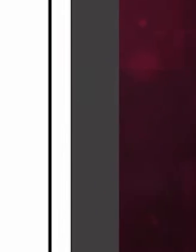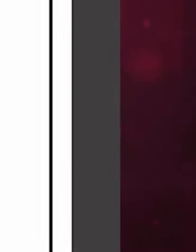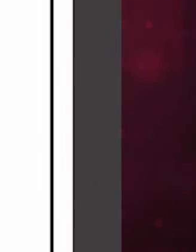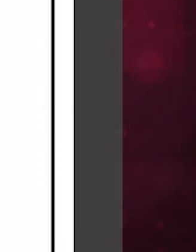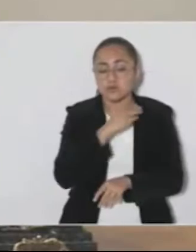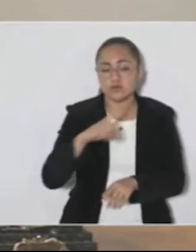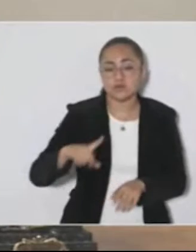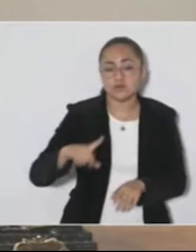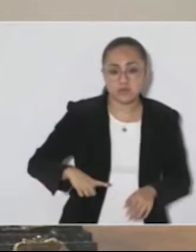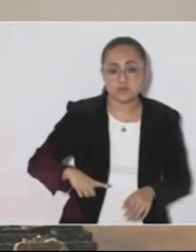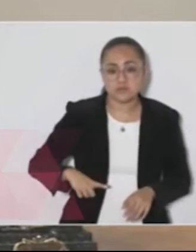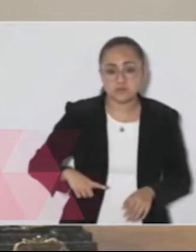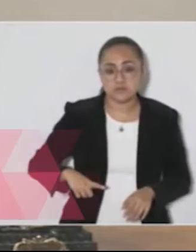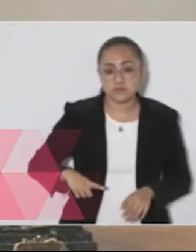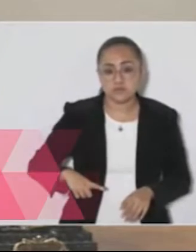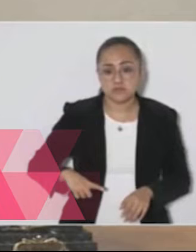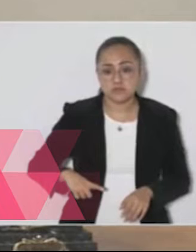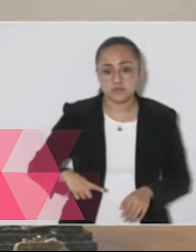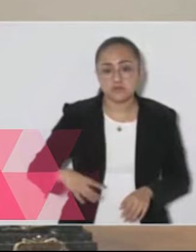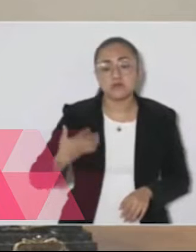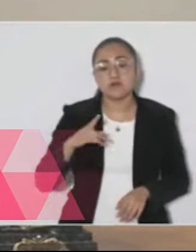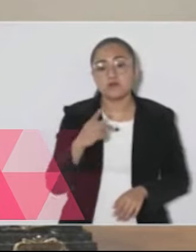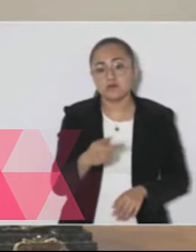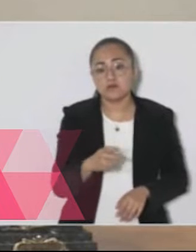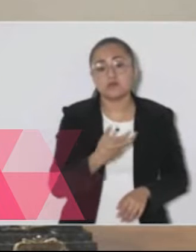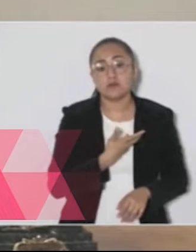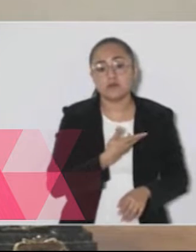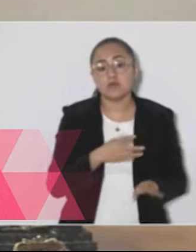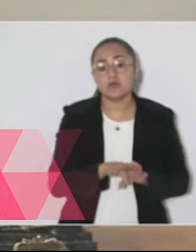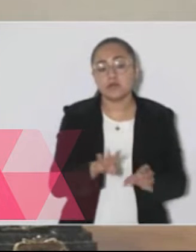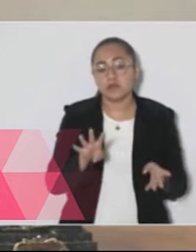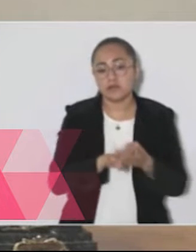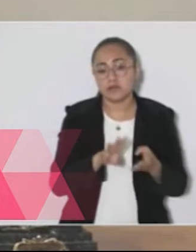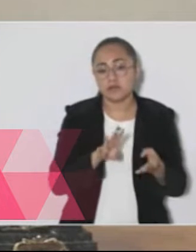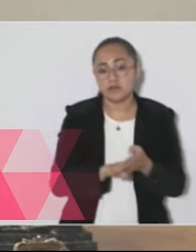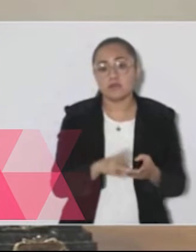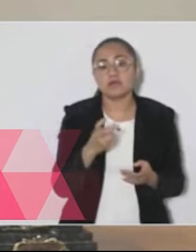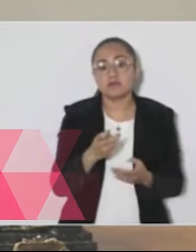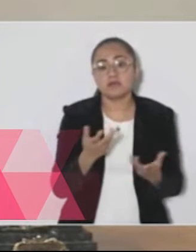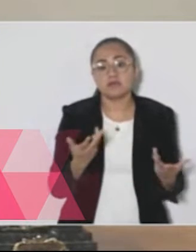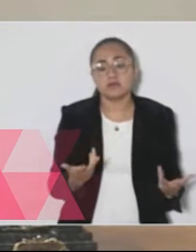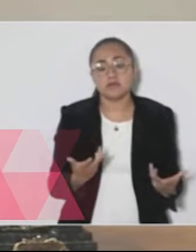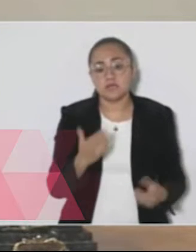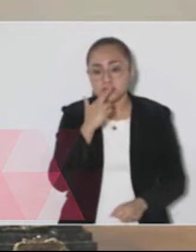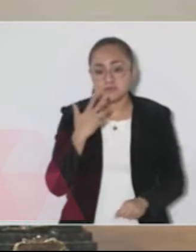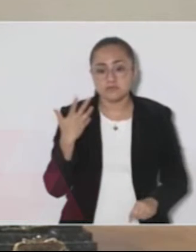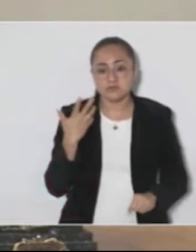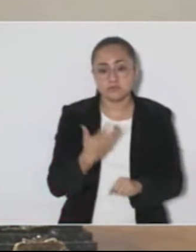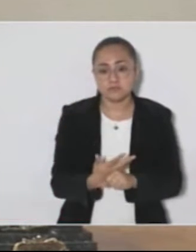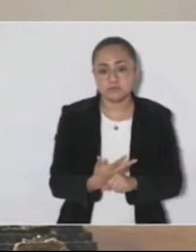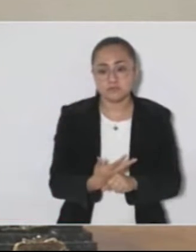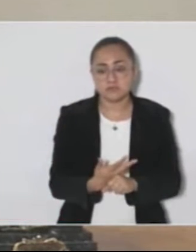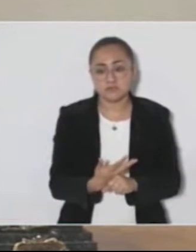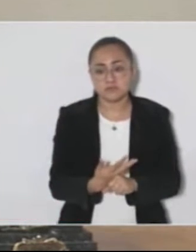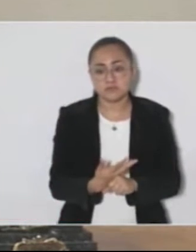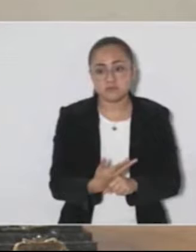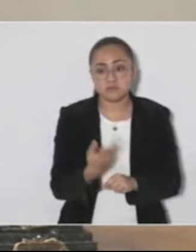calificado aunque uno de ellos tuviera orden de aprehensión y que eso es responsabilidad